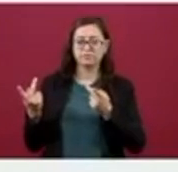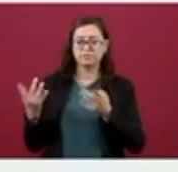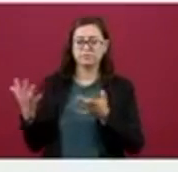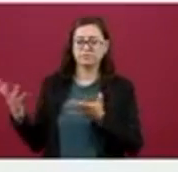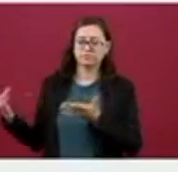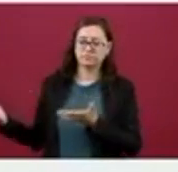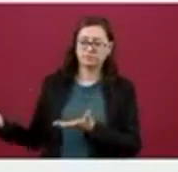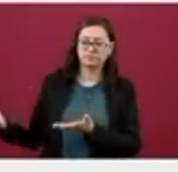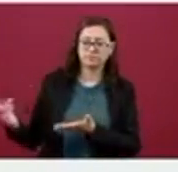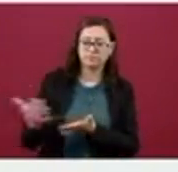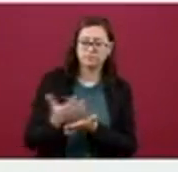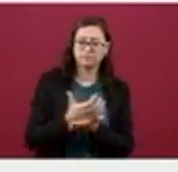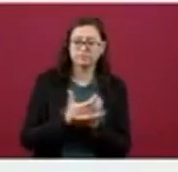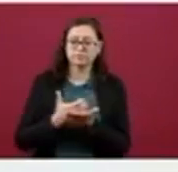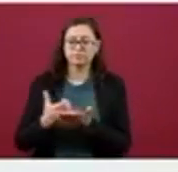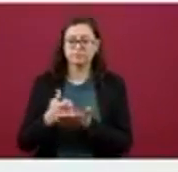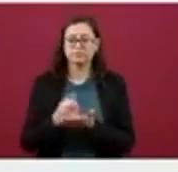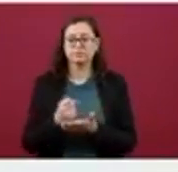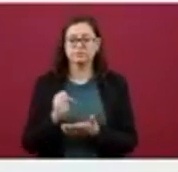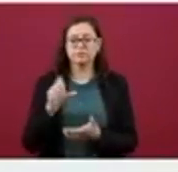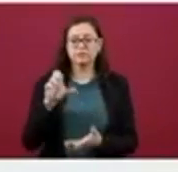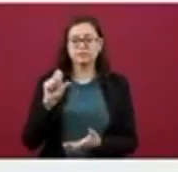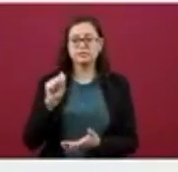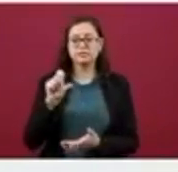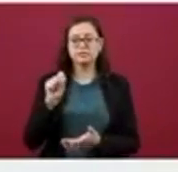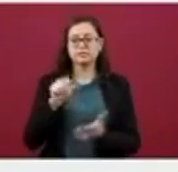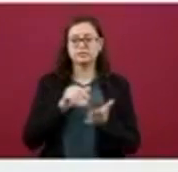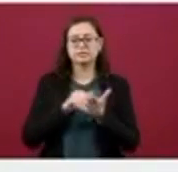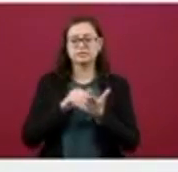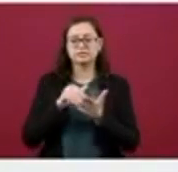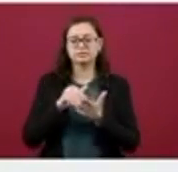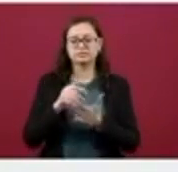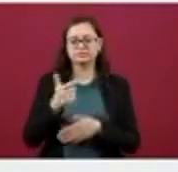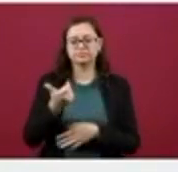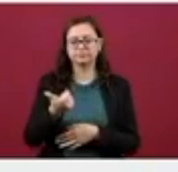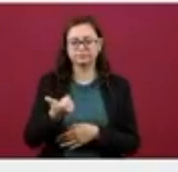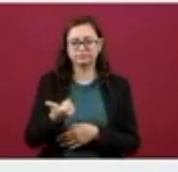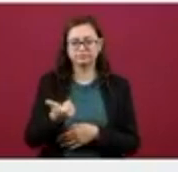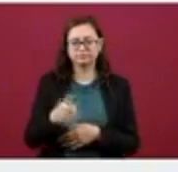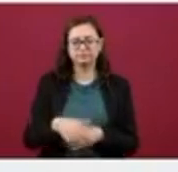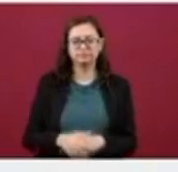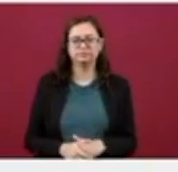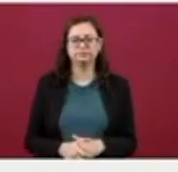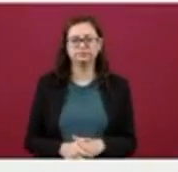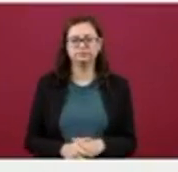más de 60 millones de pesos.